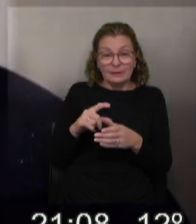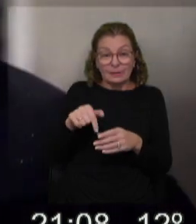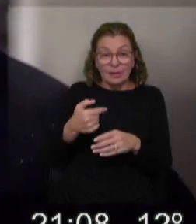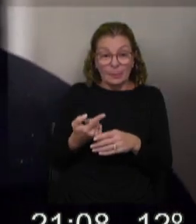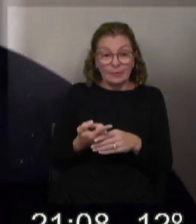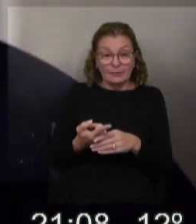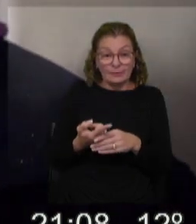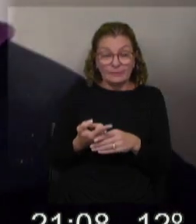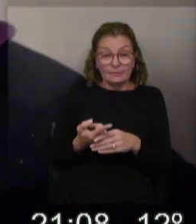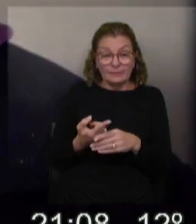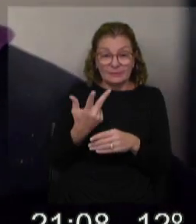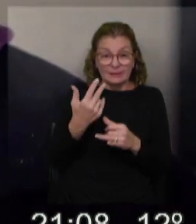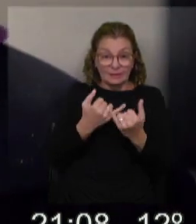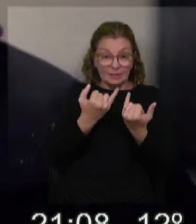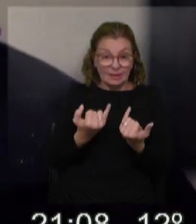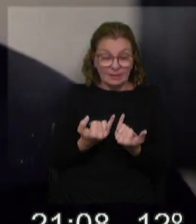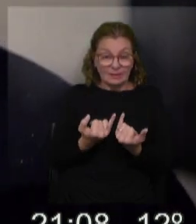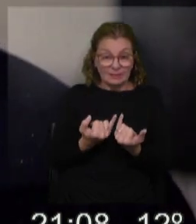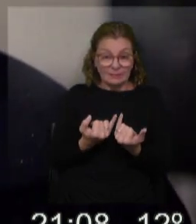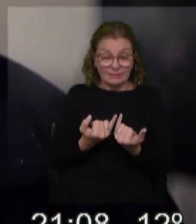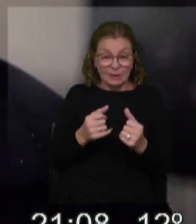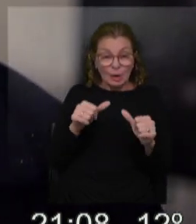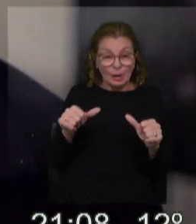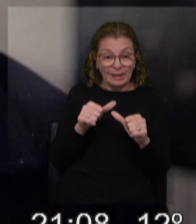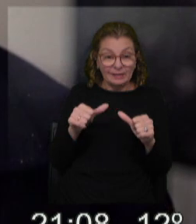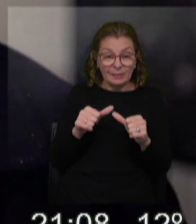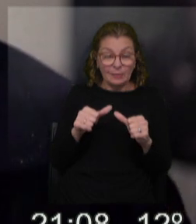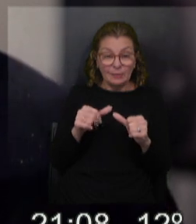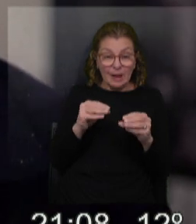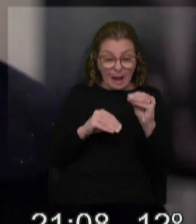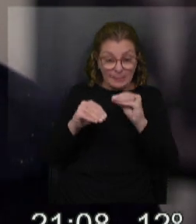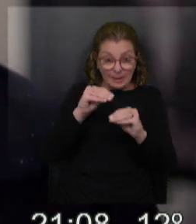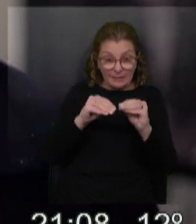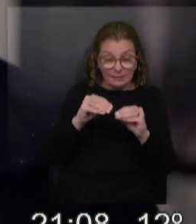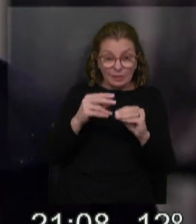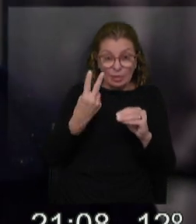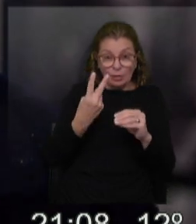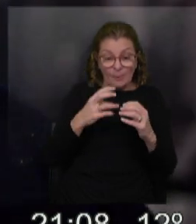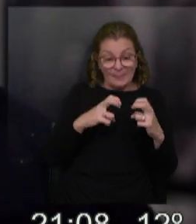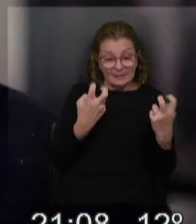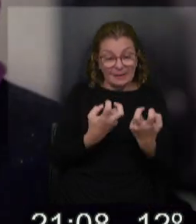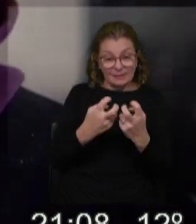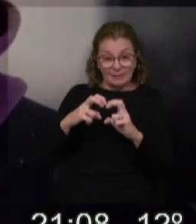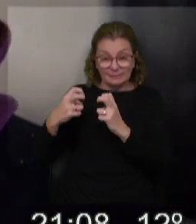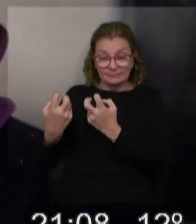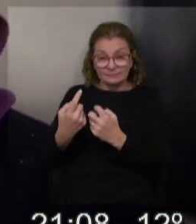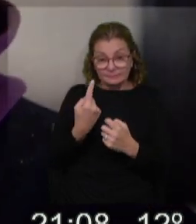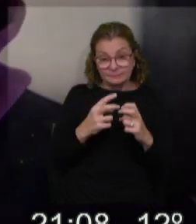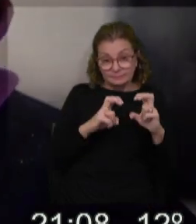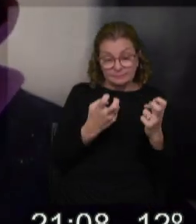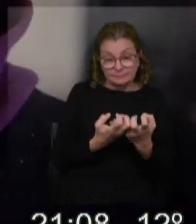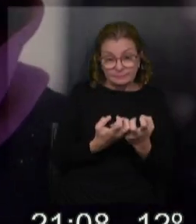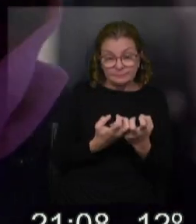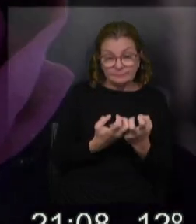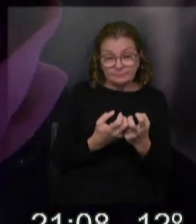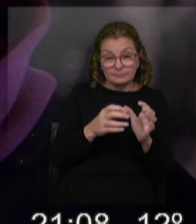después son tres días y lo que hacemos es armar en dos mesas, una mesa que es totalmente